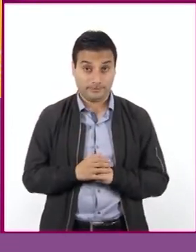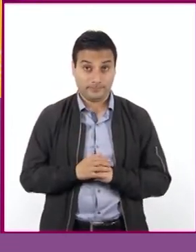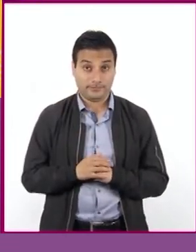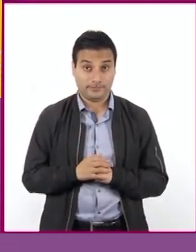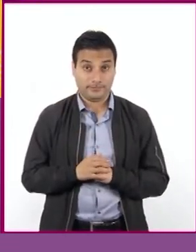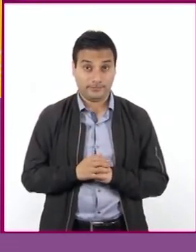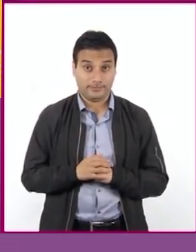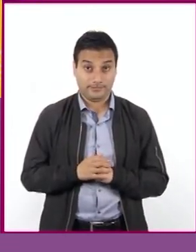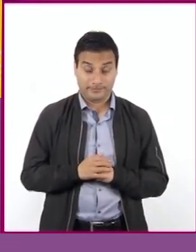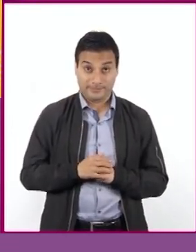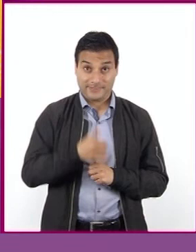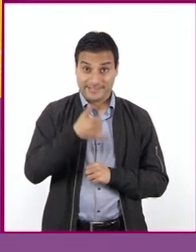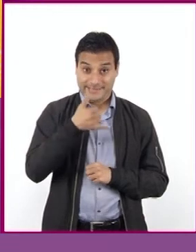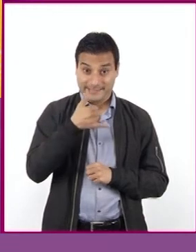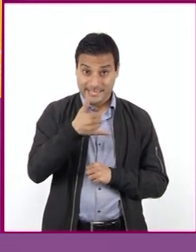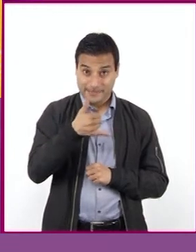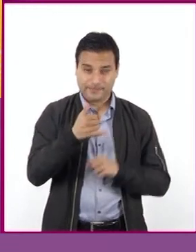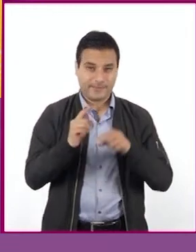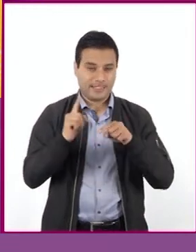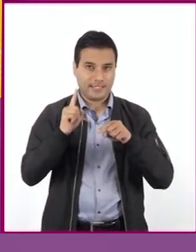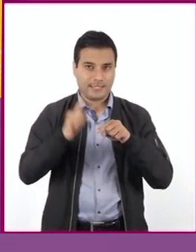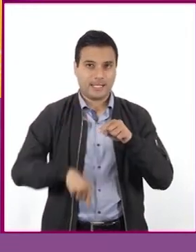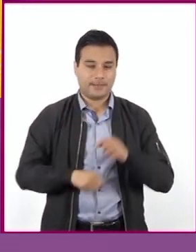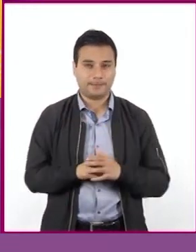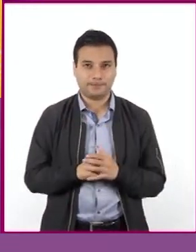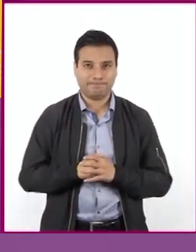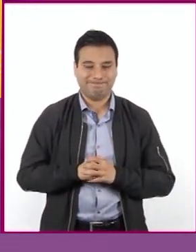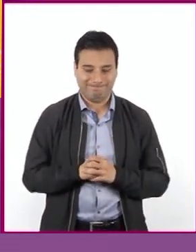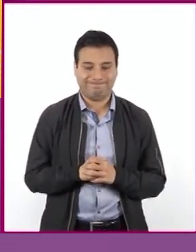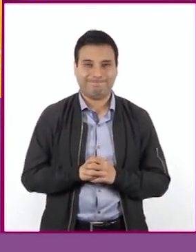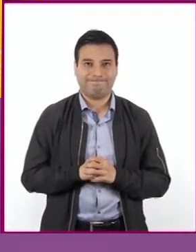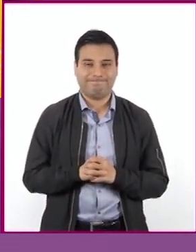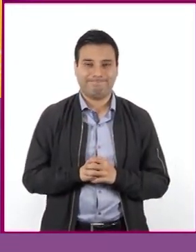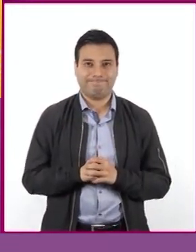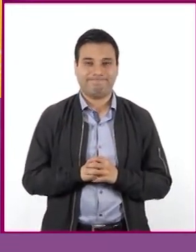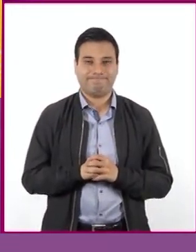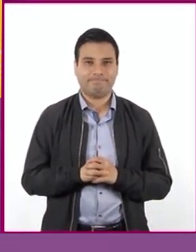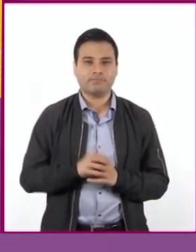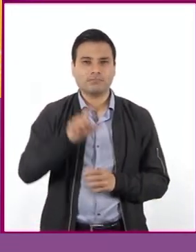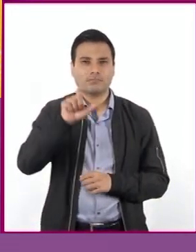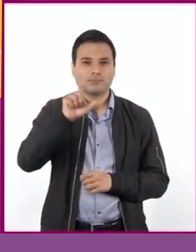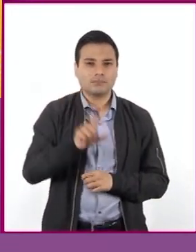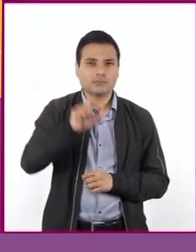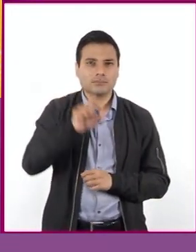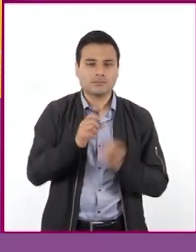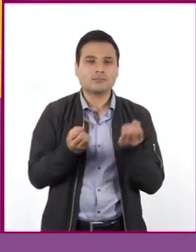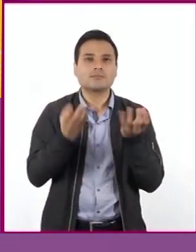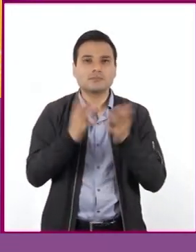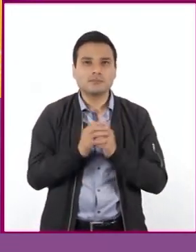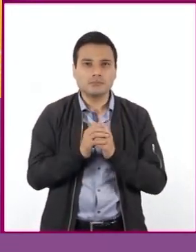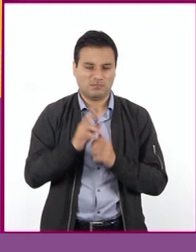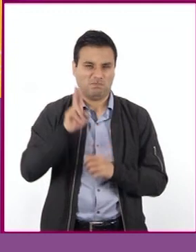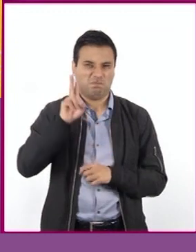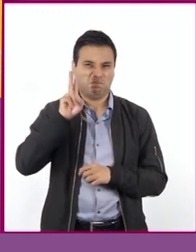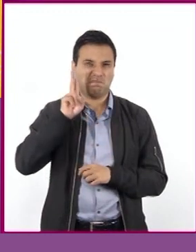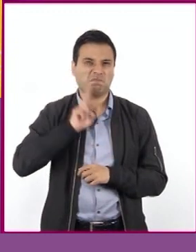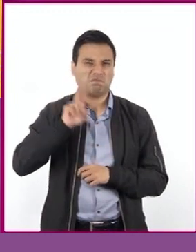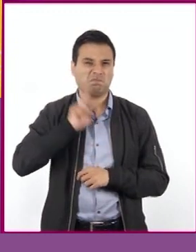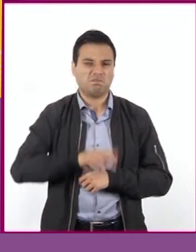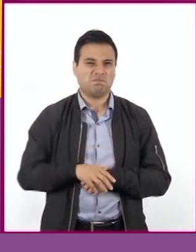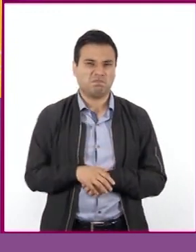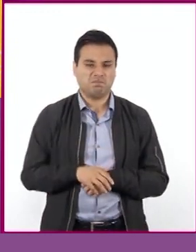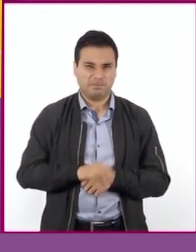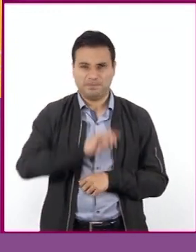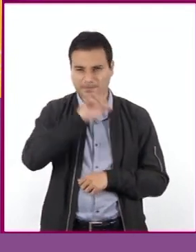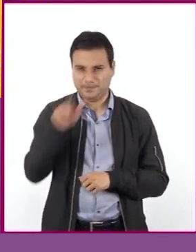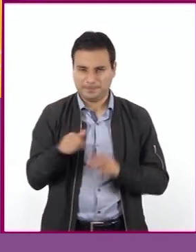la incógnita y de la primera y segunda ecuación para encontrar la incógnita x, para poder eliminar a